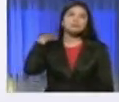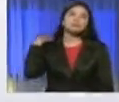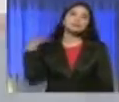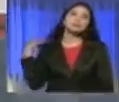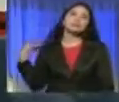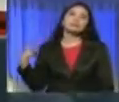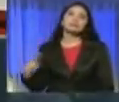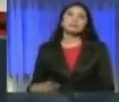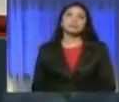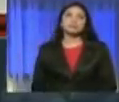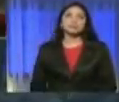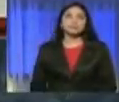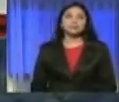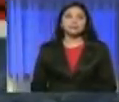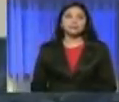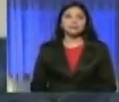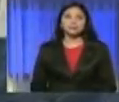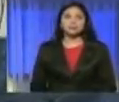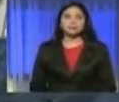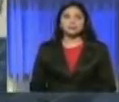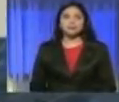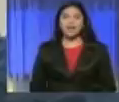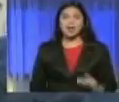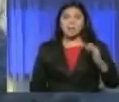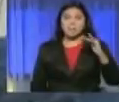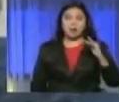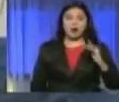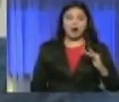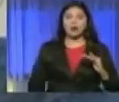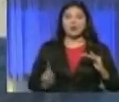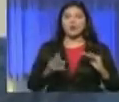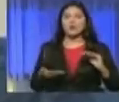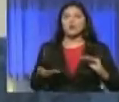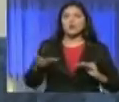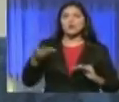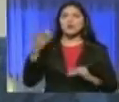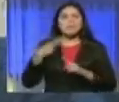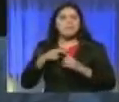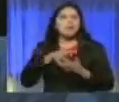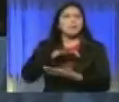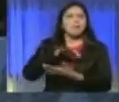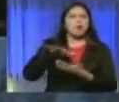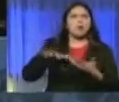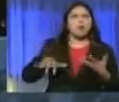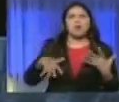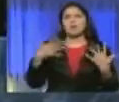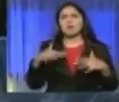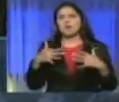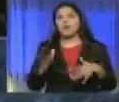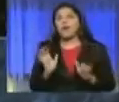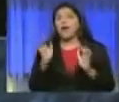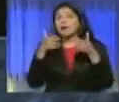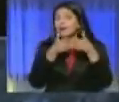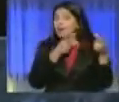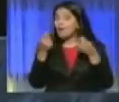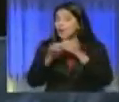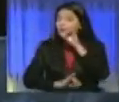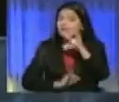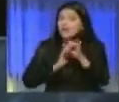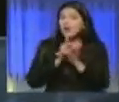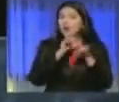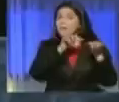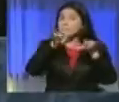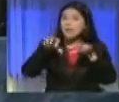antinatura, en vez de bajar el riesgo país, lo suben. La guerra económica internacional del